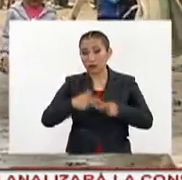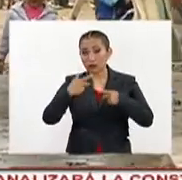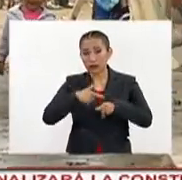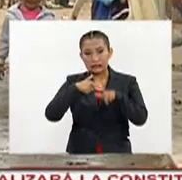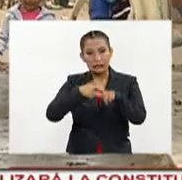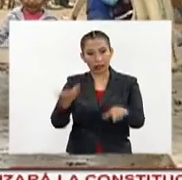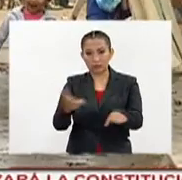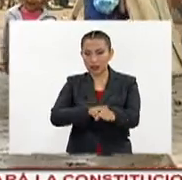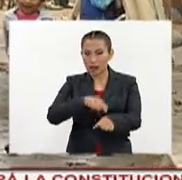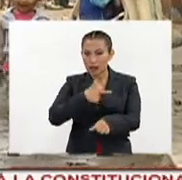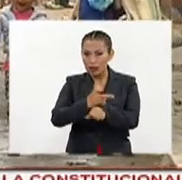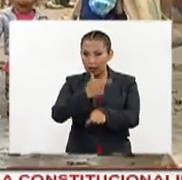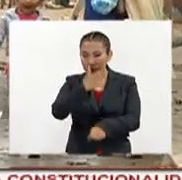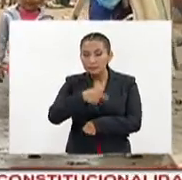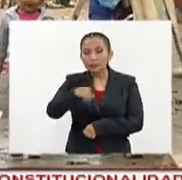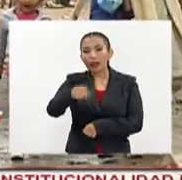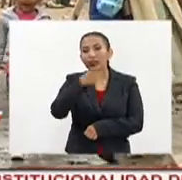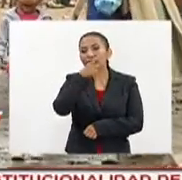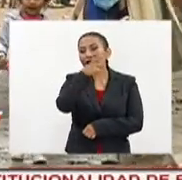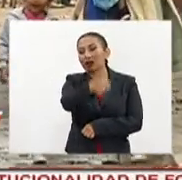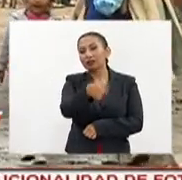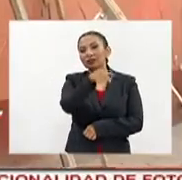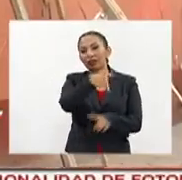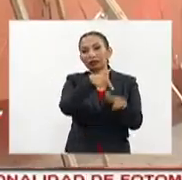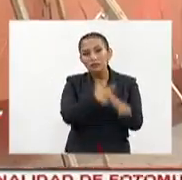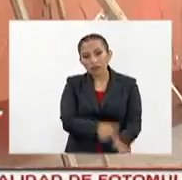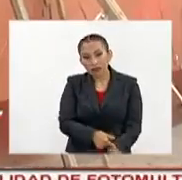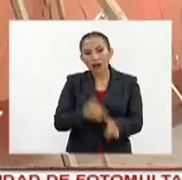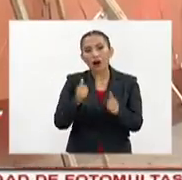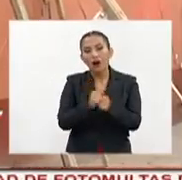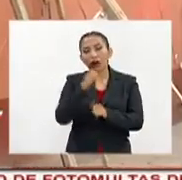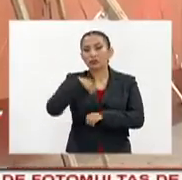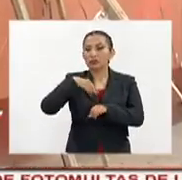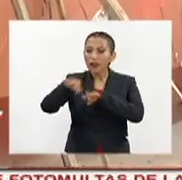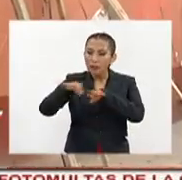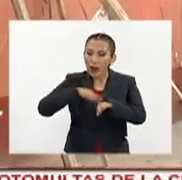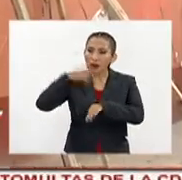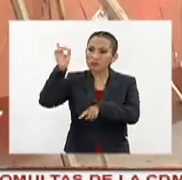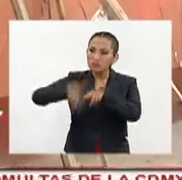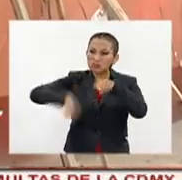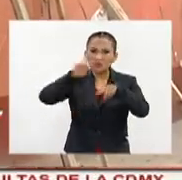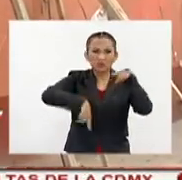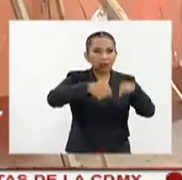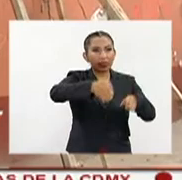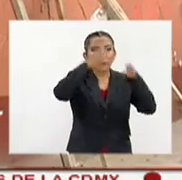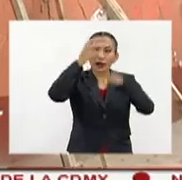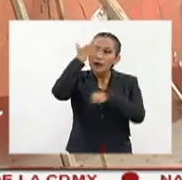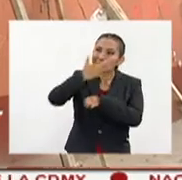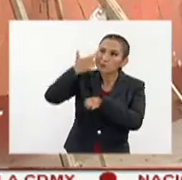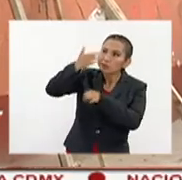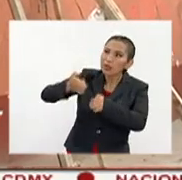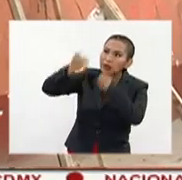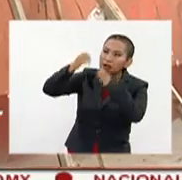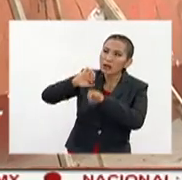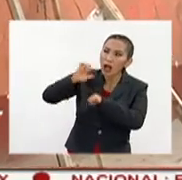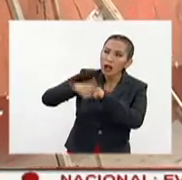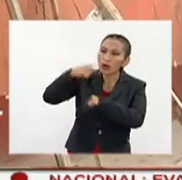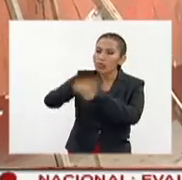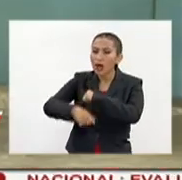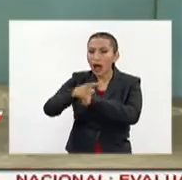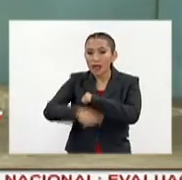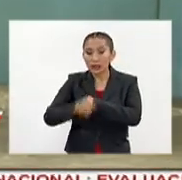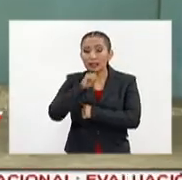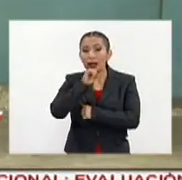personas continúan hospitalizadas. Además, precisó que continúan con las labores de demolición y revisión de inmuebles que resultaron